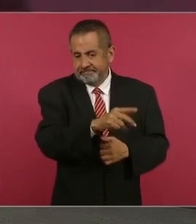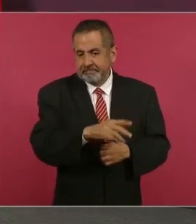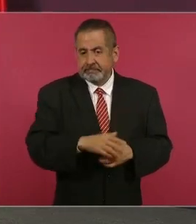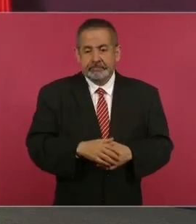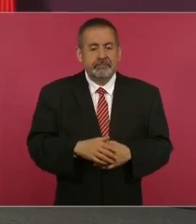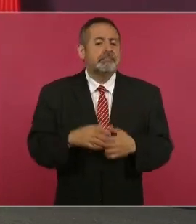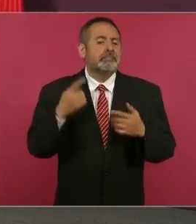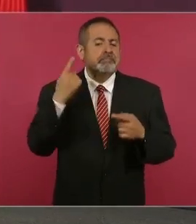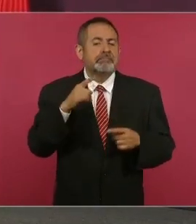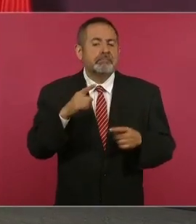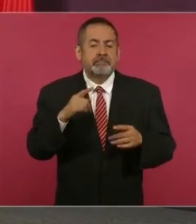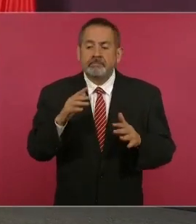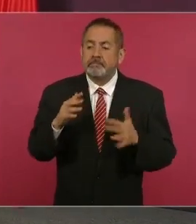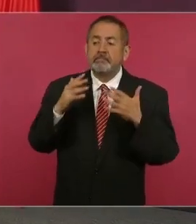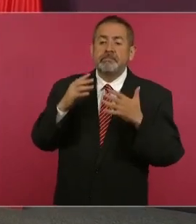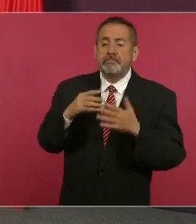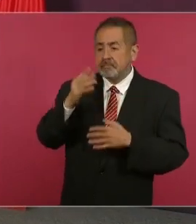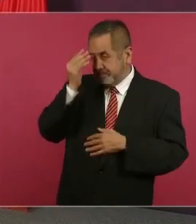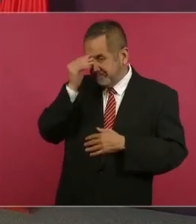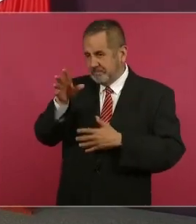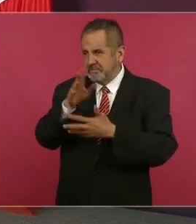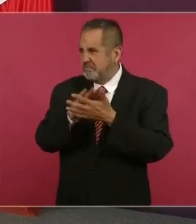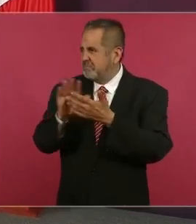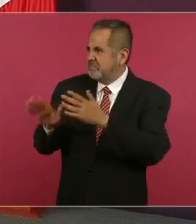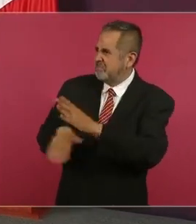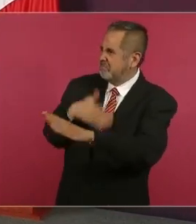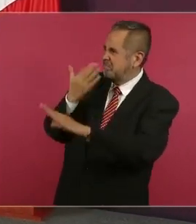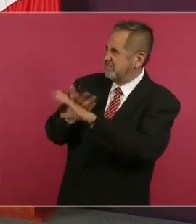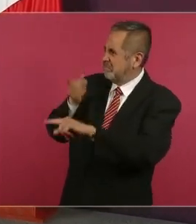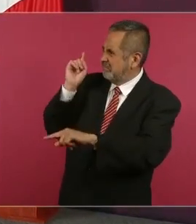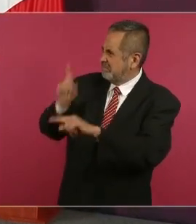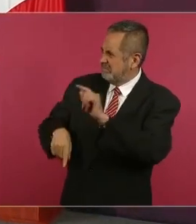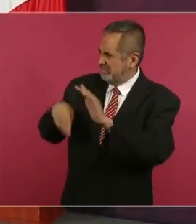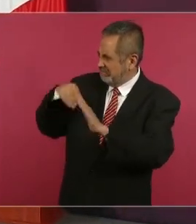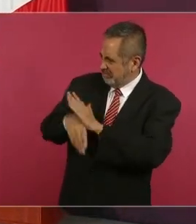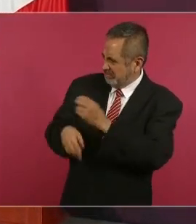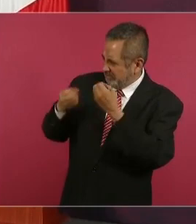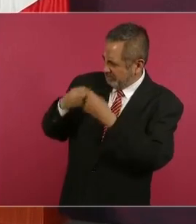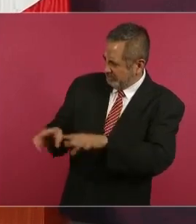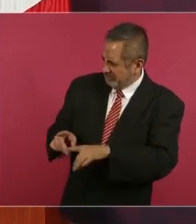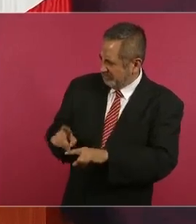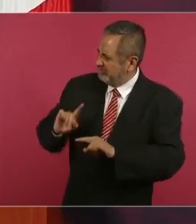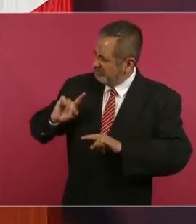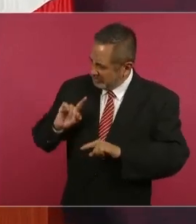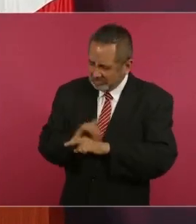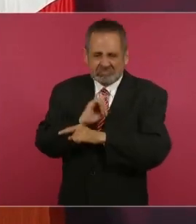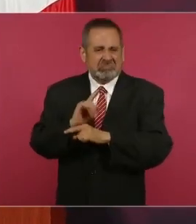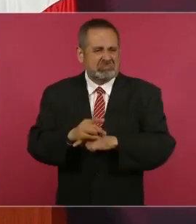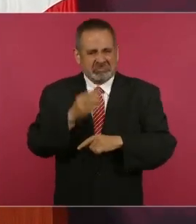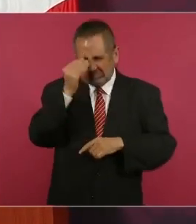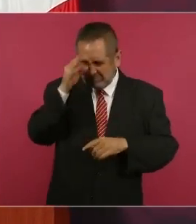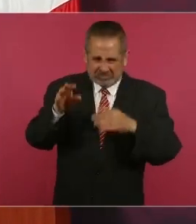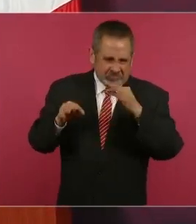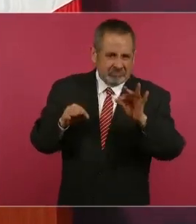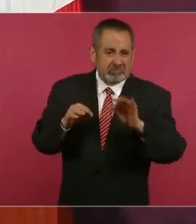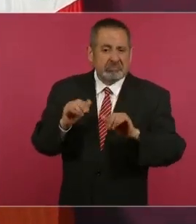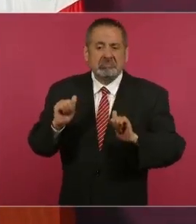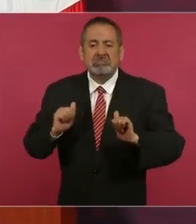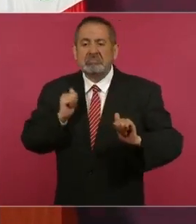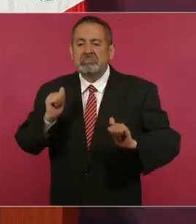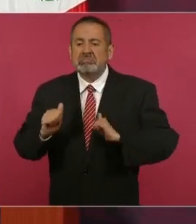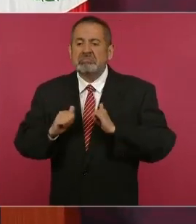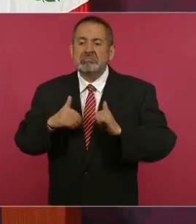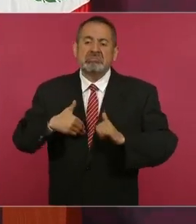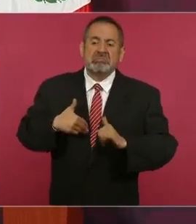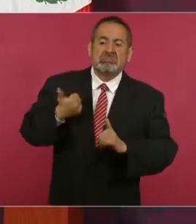para destruir al adversario o para sacar provecho en lo personal.